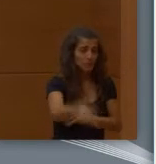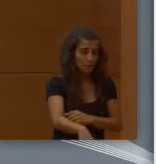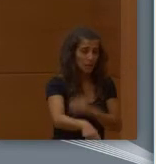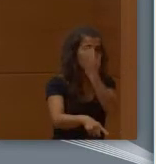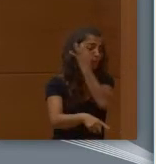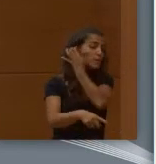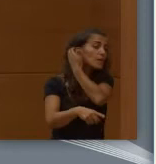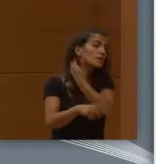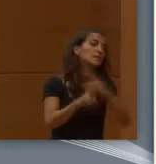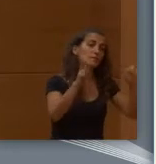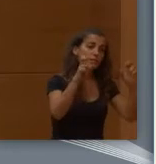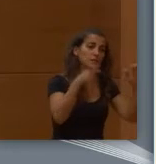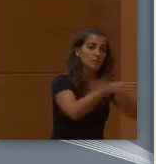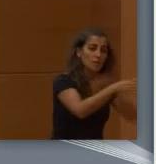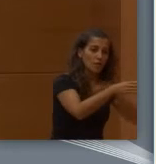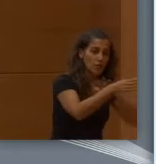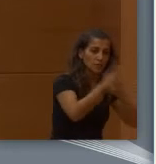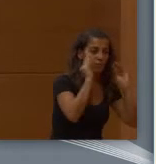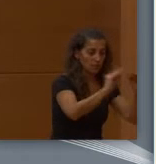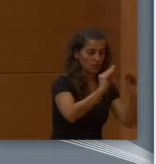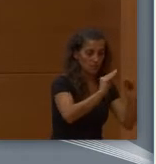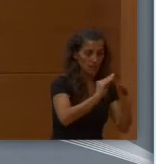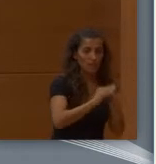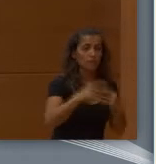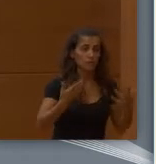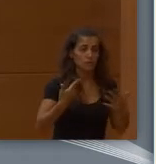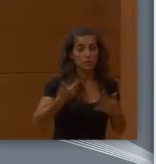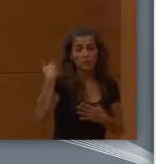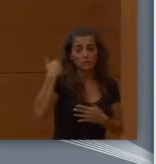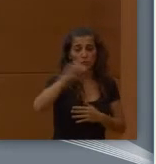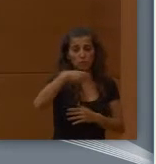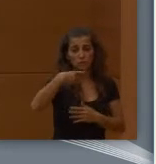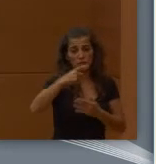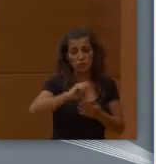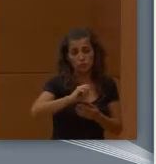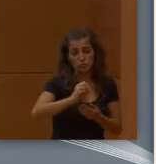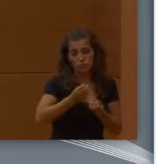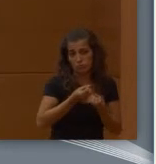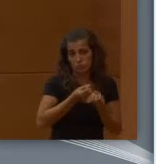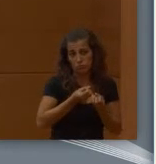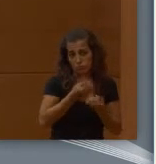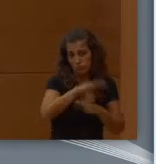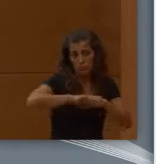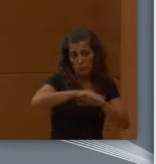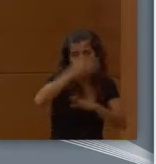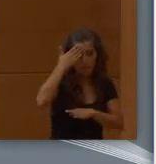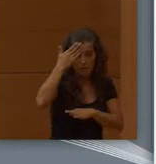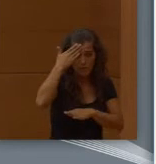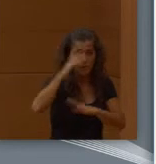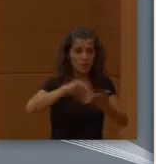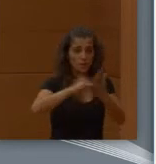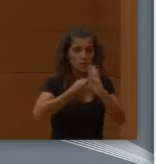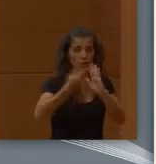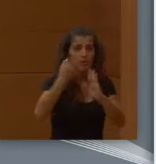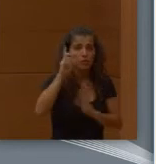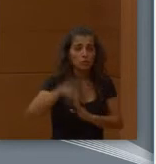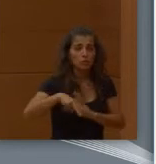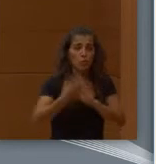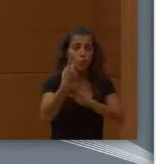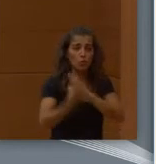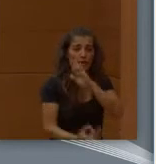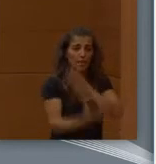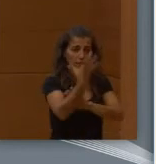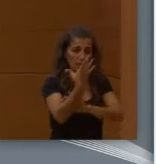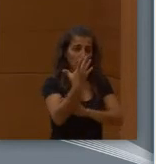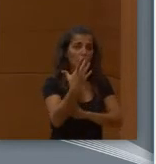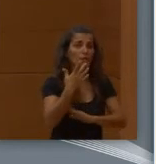accesibilidad. Entonces, uno de los resultados fundamentales del proyecto es la creación de lo que se llama un Evaluation